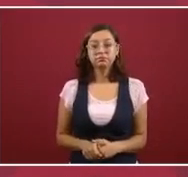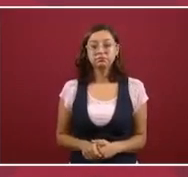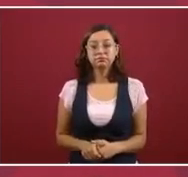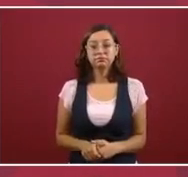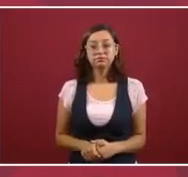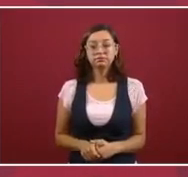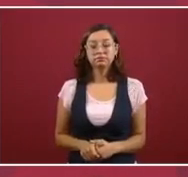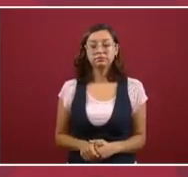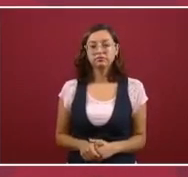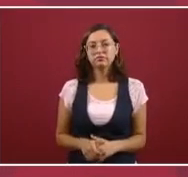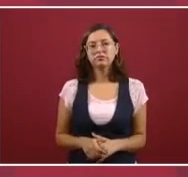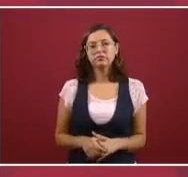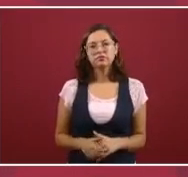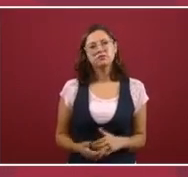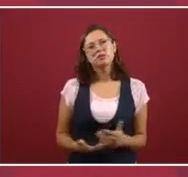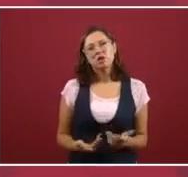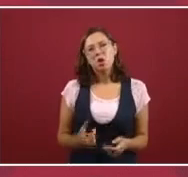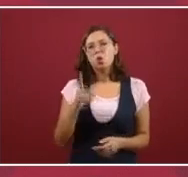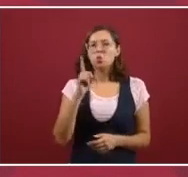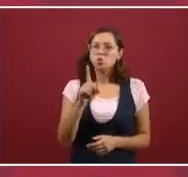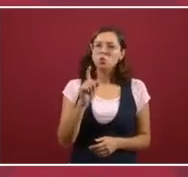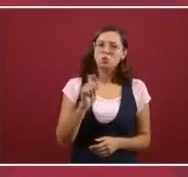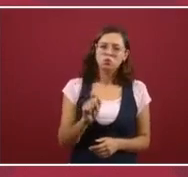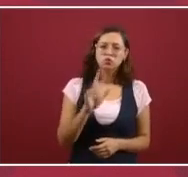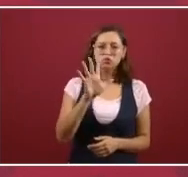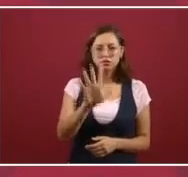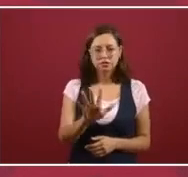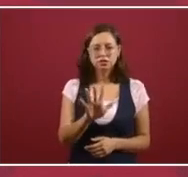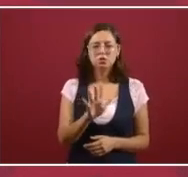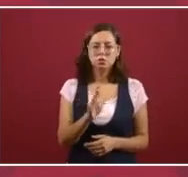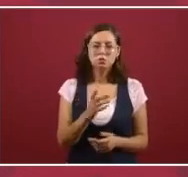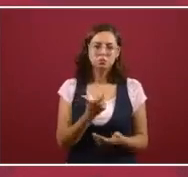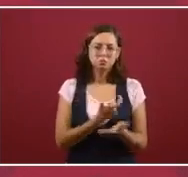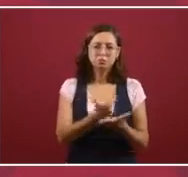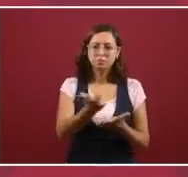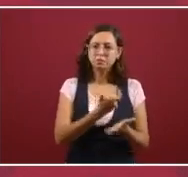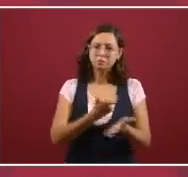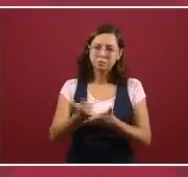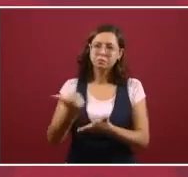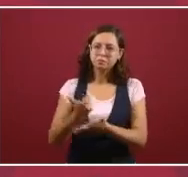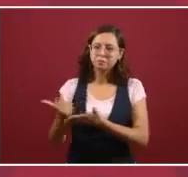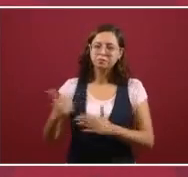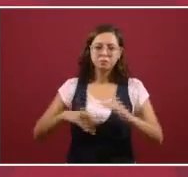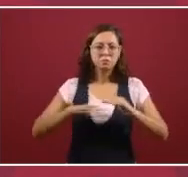con un promedio de 1.5 salario mínimo.